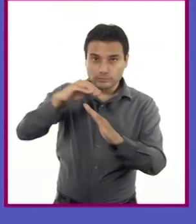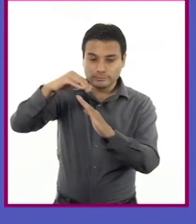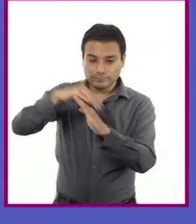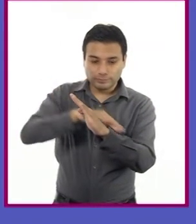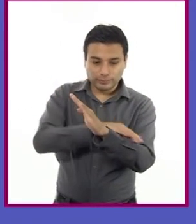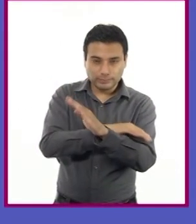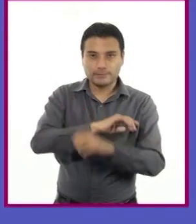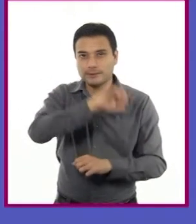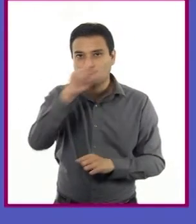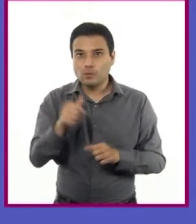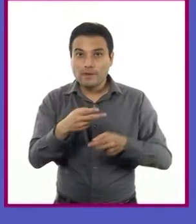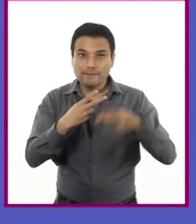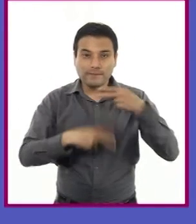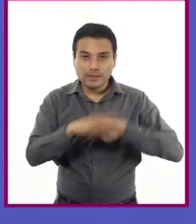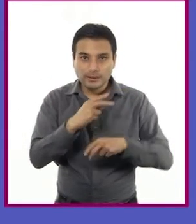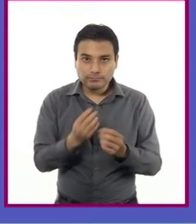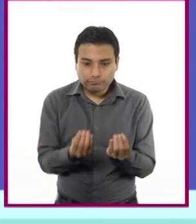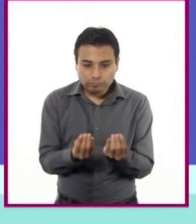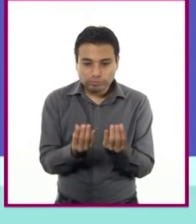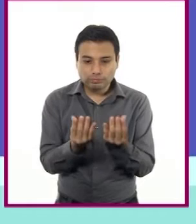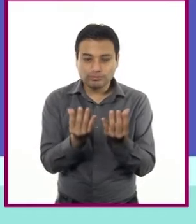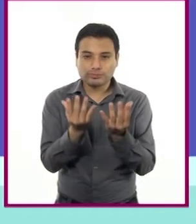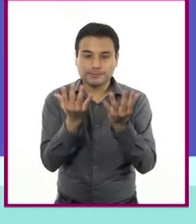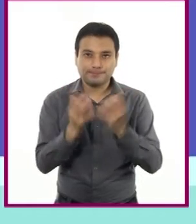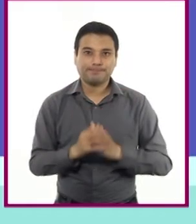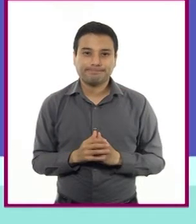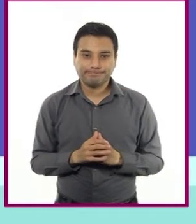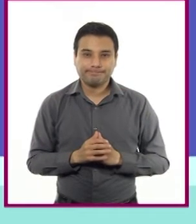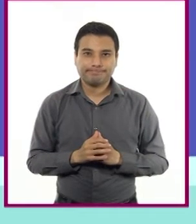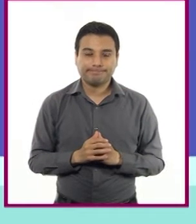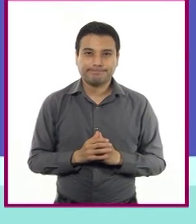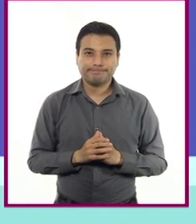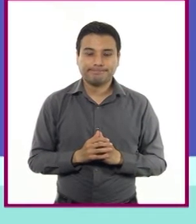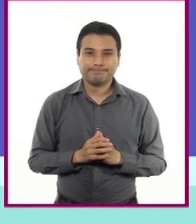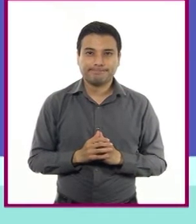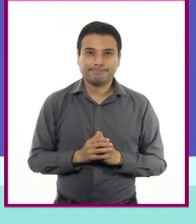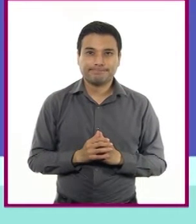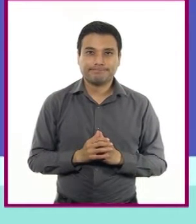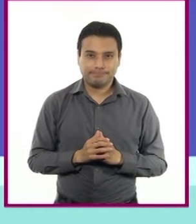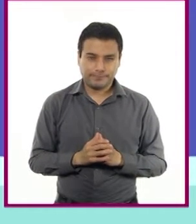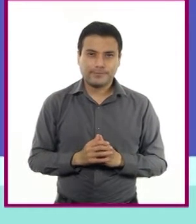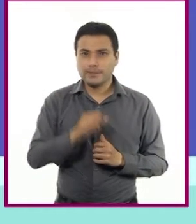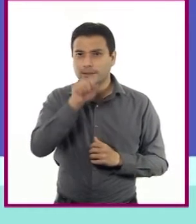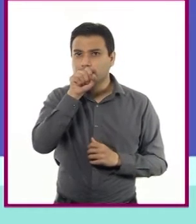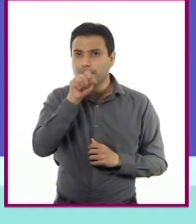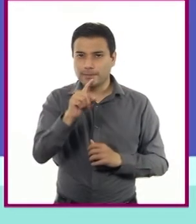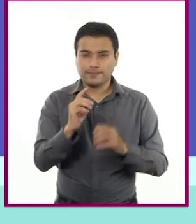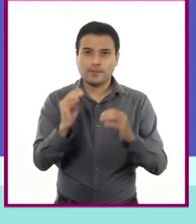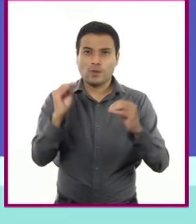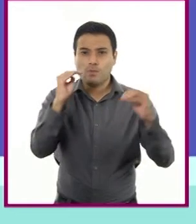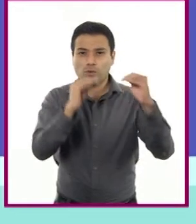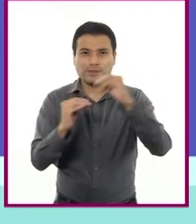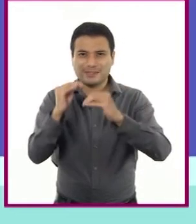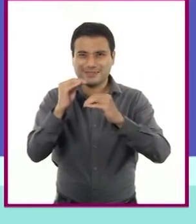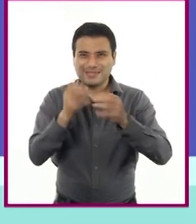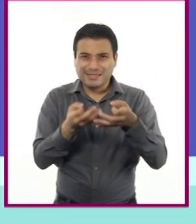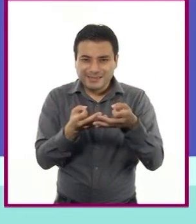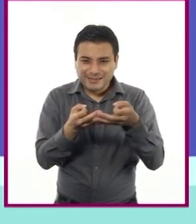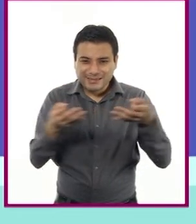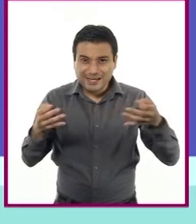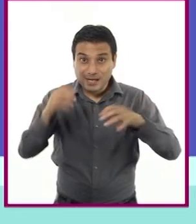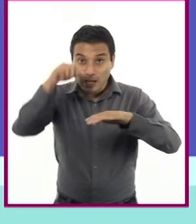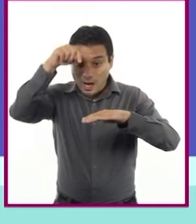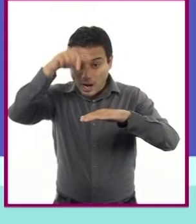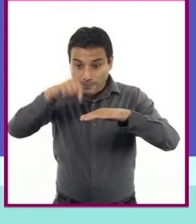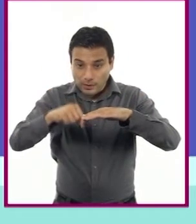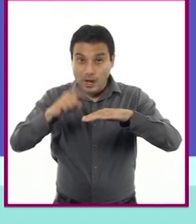vida. La travesía de algunas gotas incluye el paseo por ríos subterráneos. Tal vez se detenga durante algún